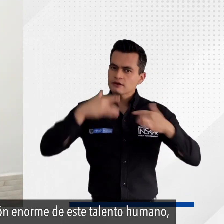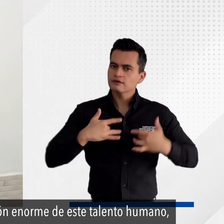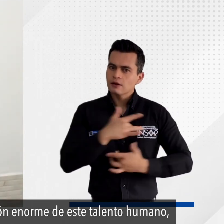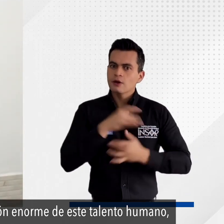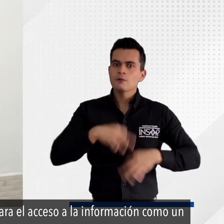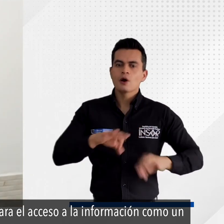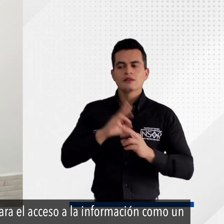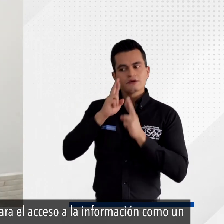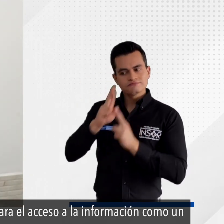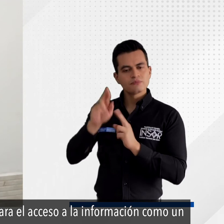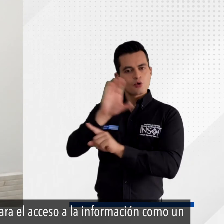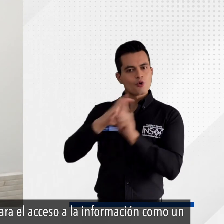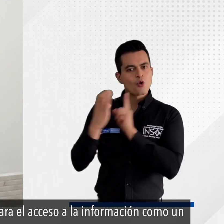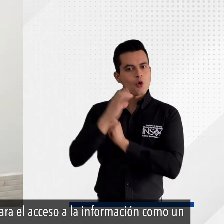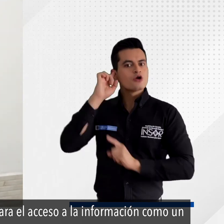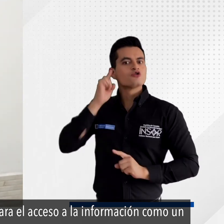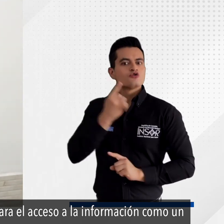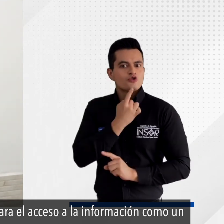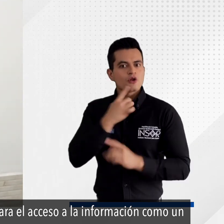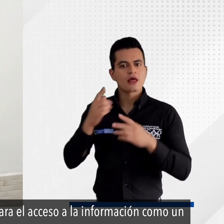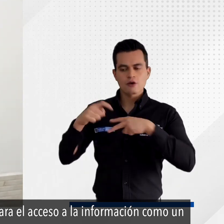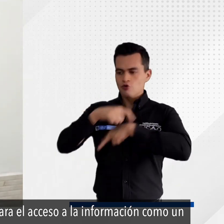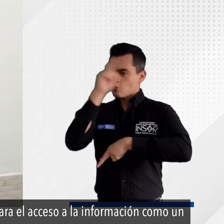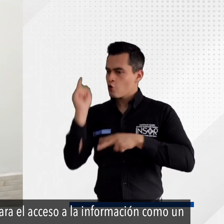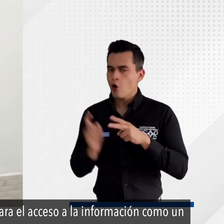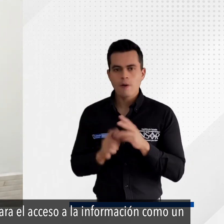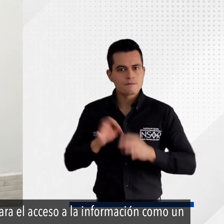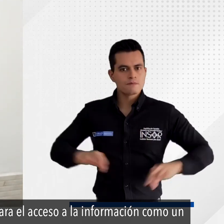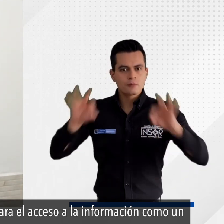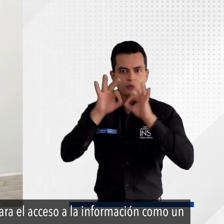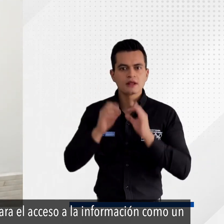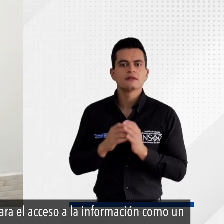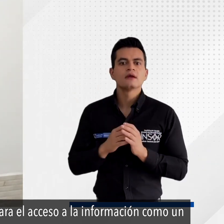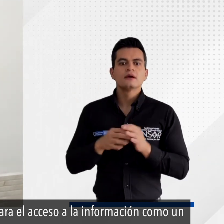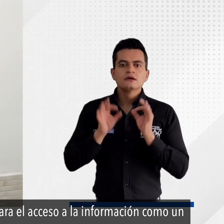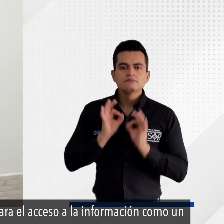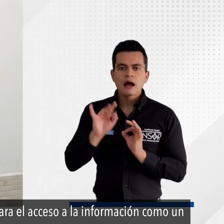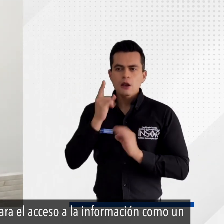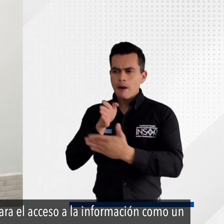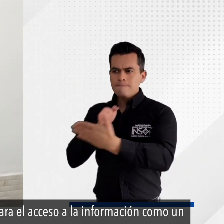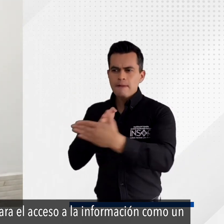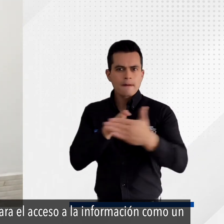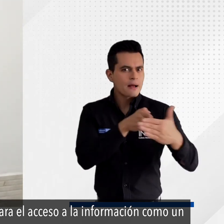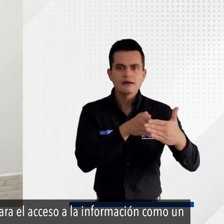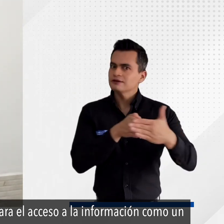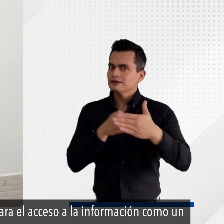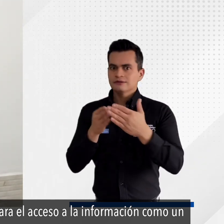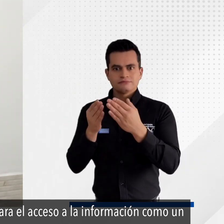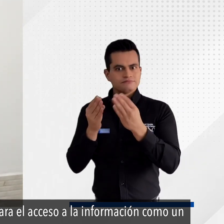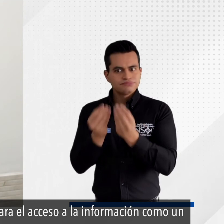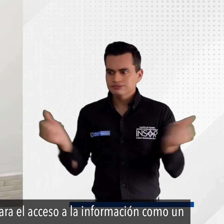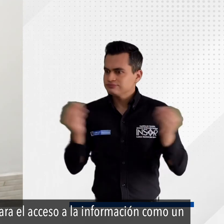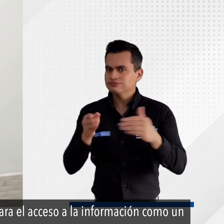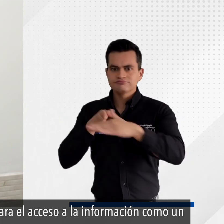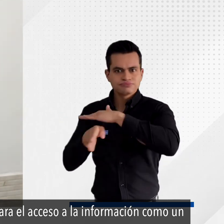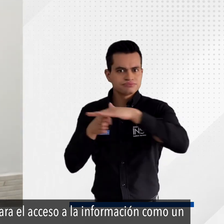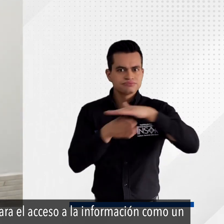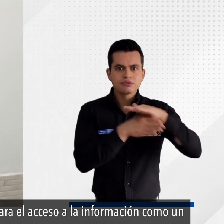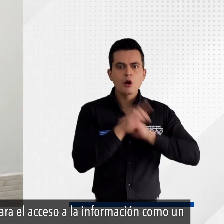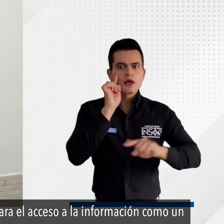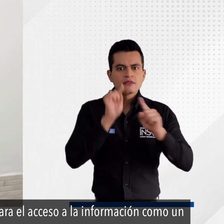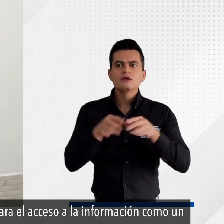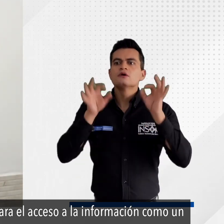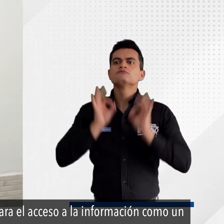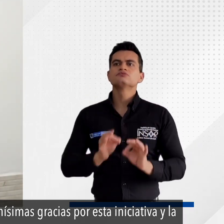manera integral, rompiendo las barreras en aras de la equidad para el acceso a la información como un derecho fundamental de